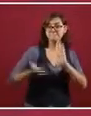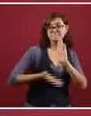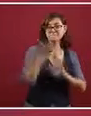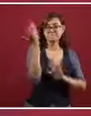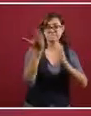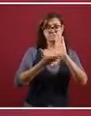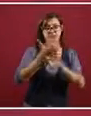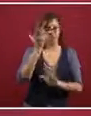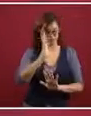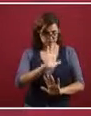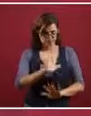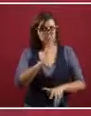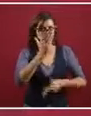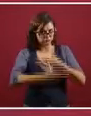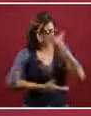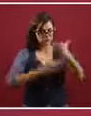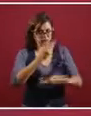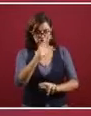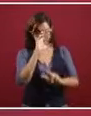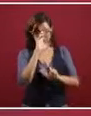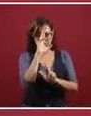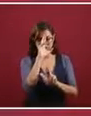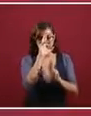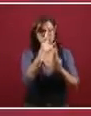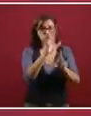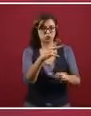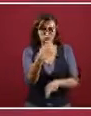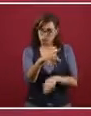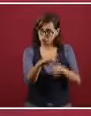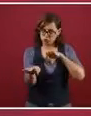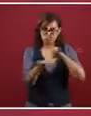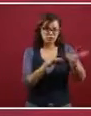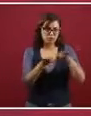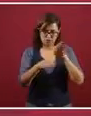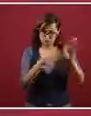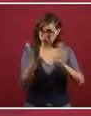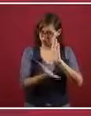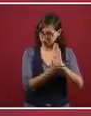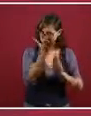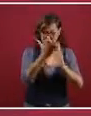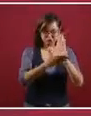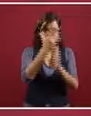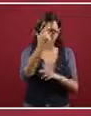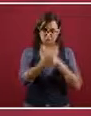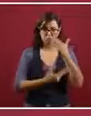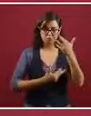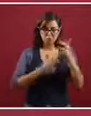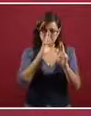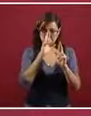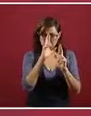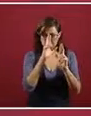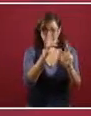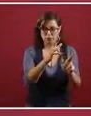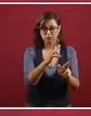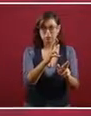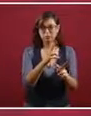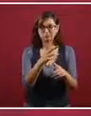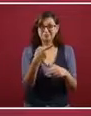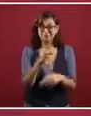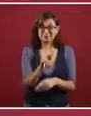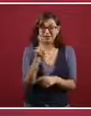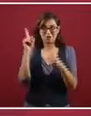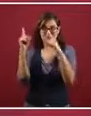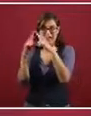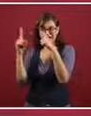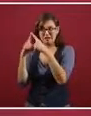todo respeto a esta actividad, a este oficio, es un trabajo